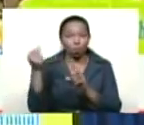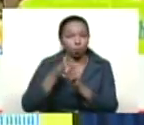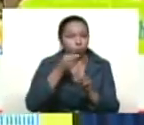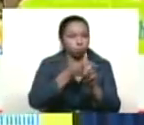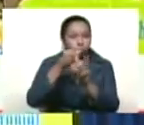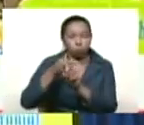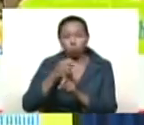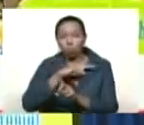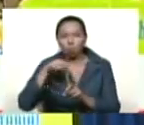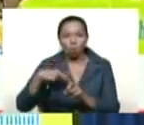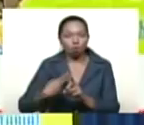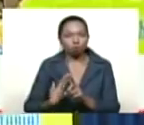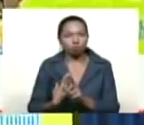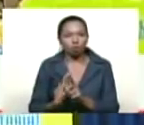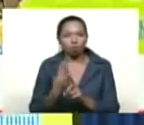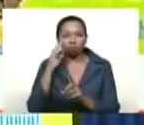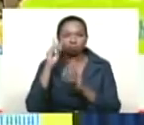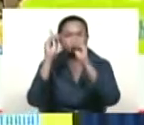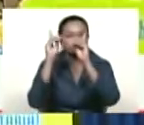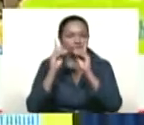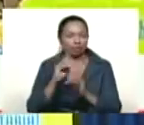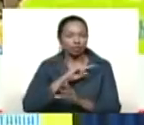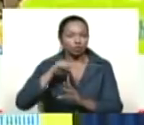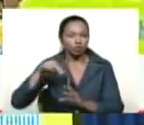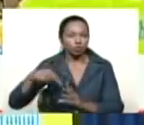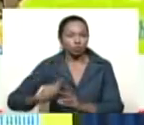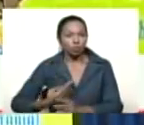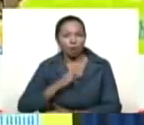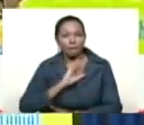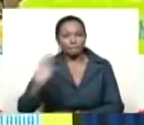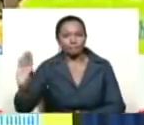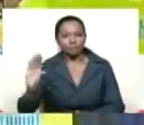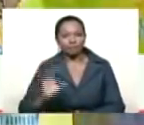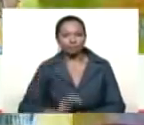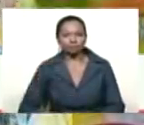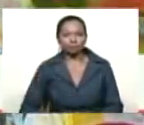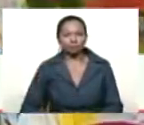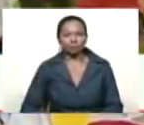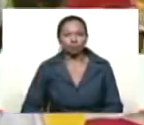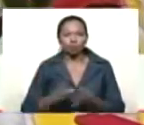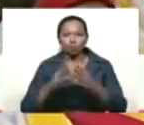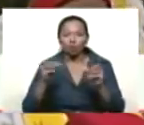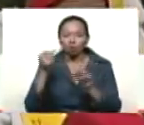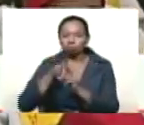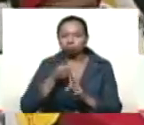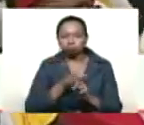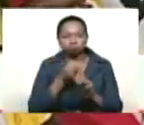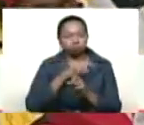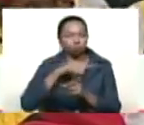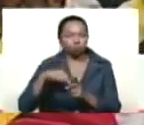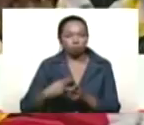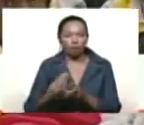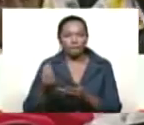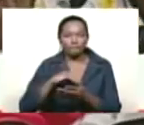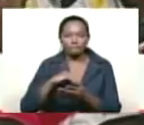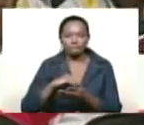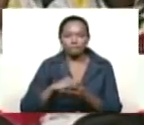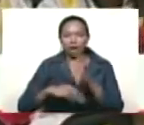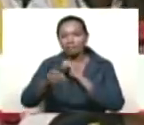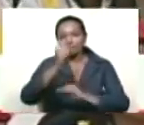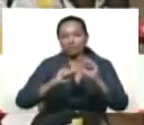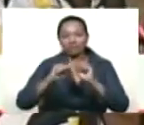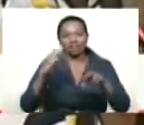damos por la dignidad de nuestra patria, toda la batalla que damos por la defensa